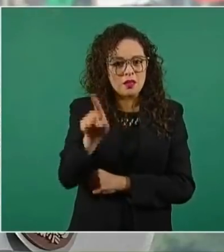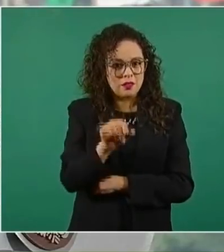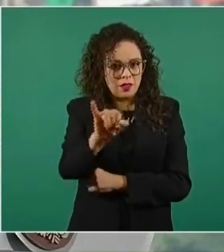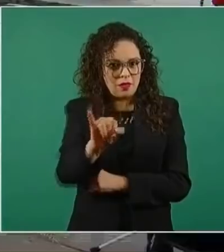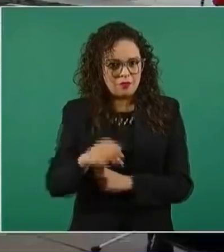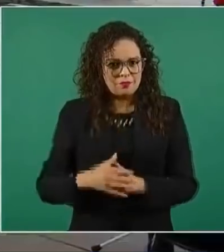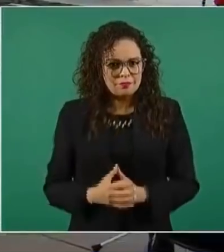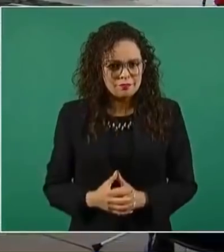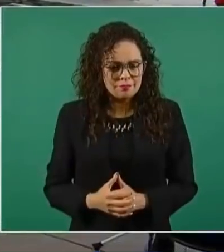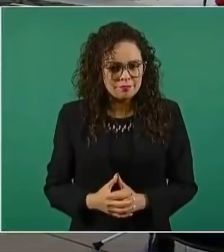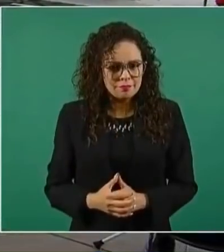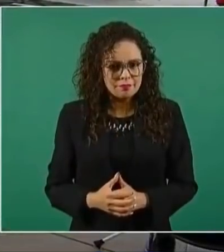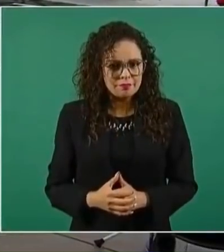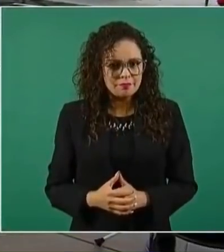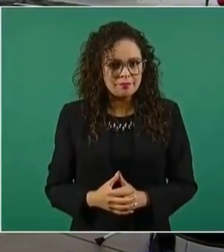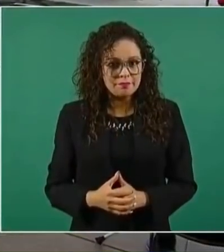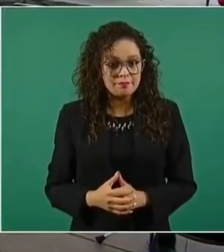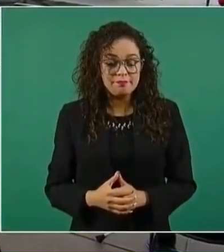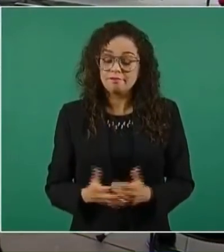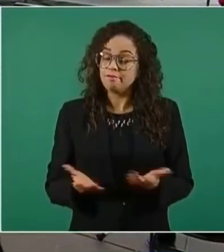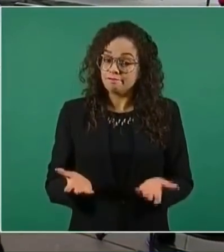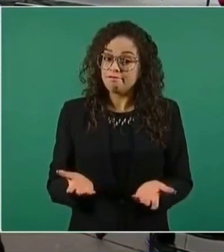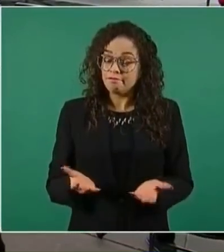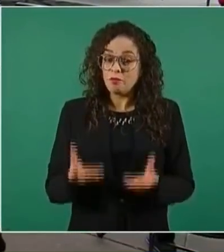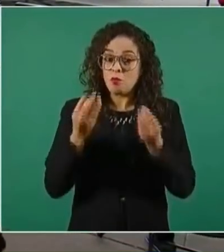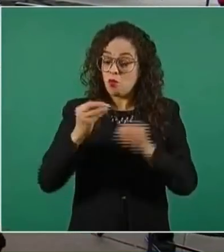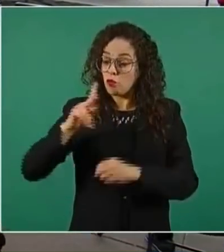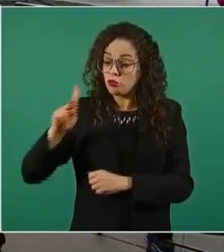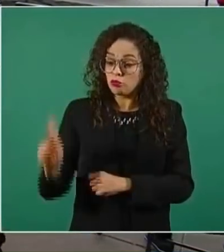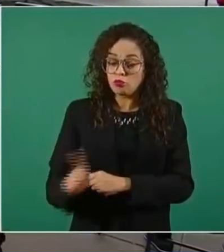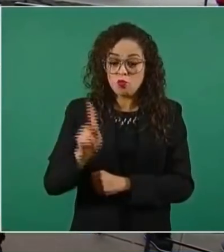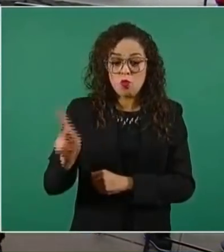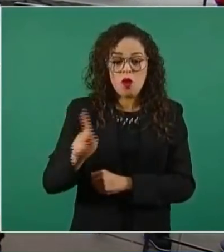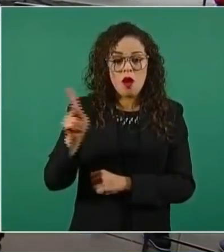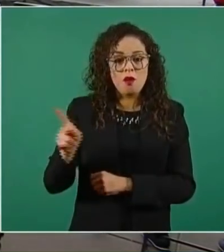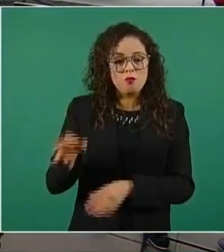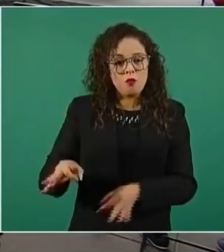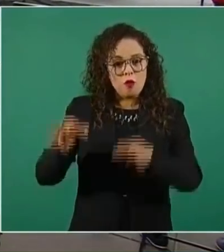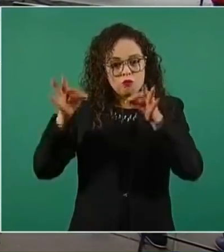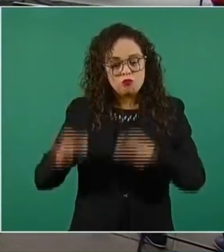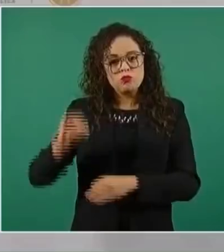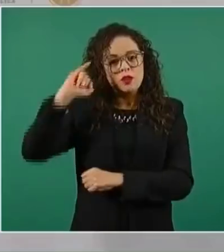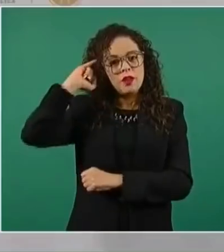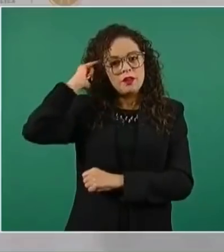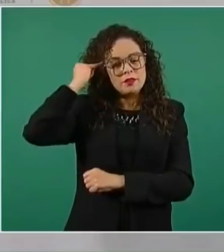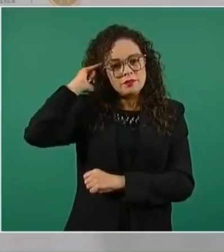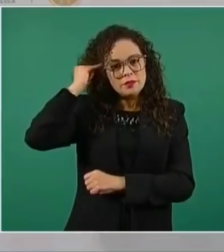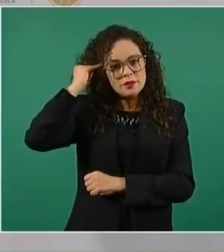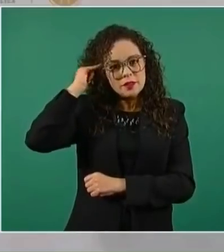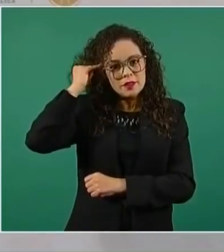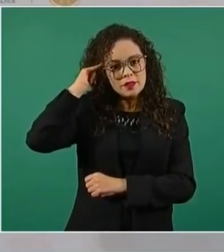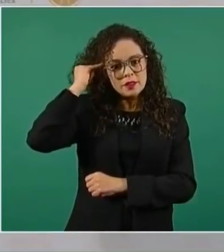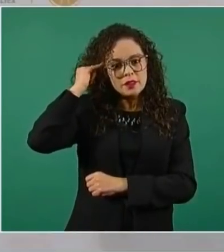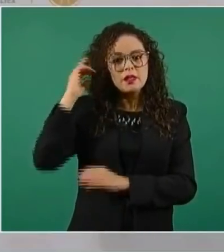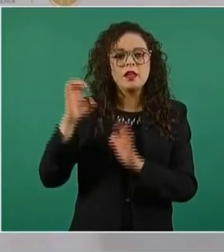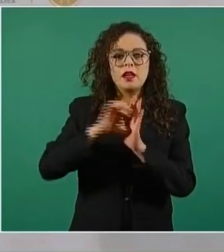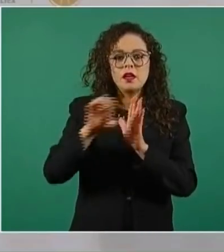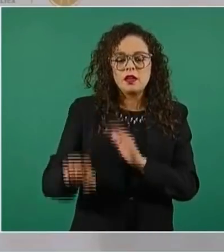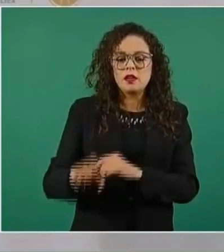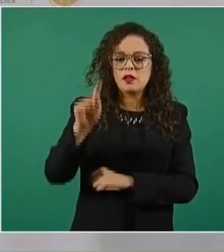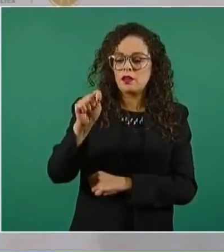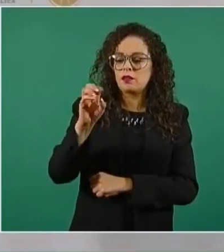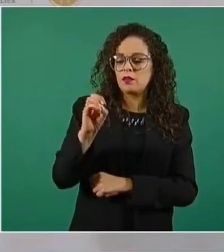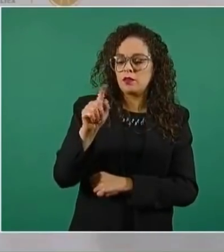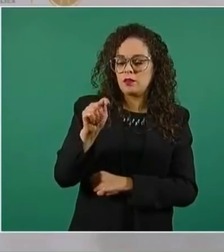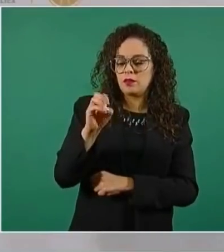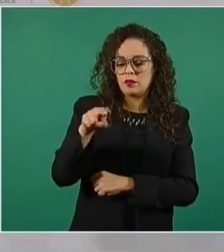He sabido que varios pueblos originarios, como los totonacas,